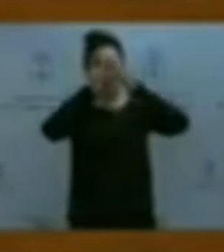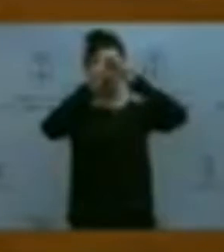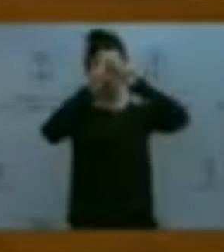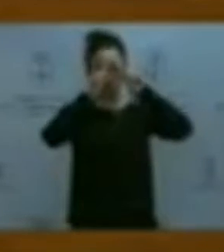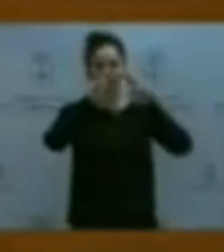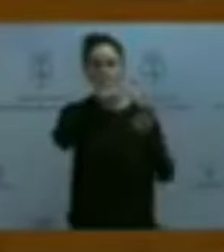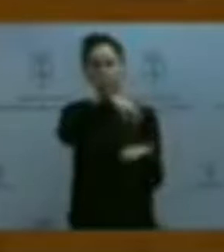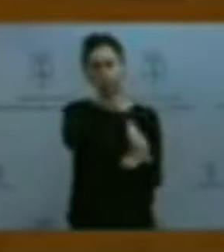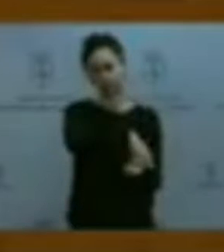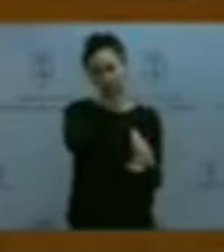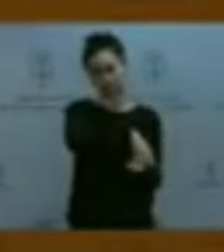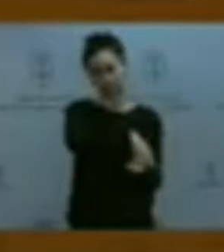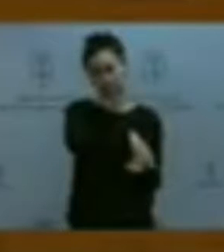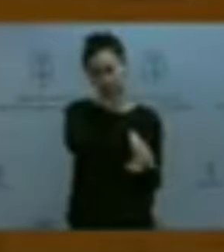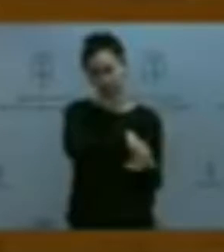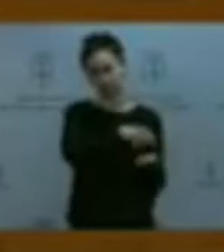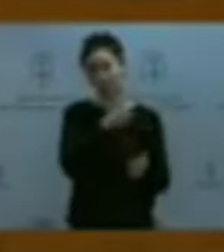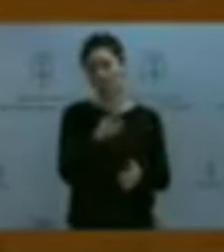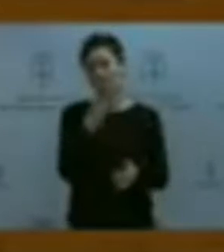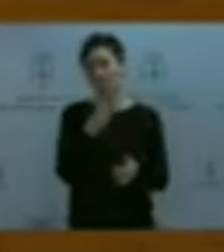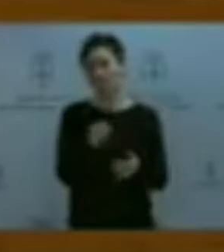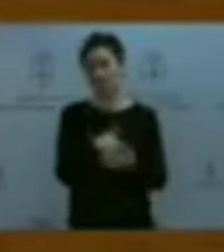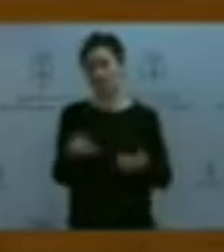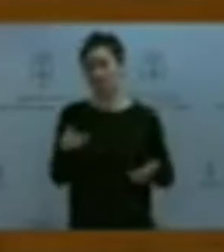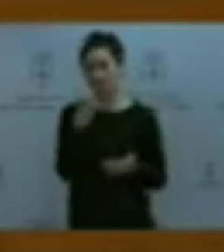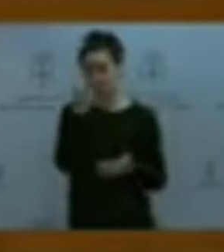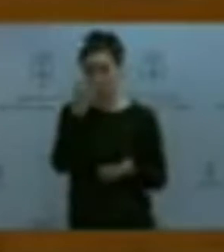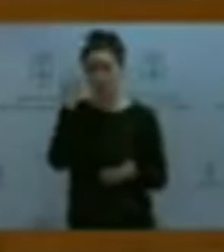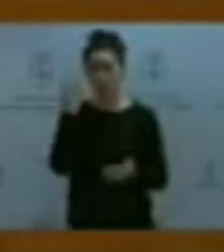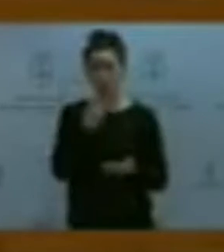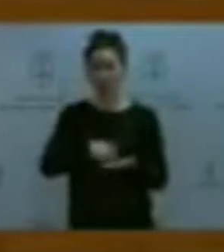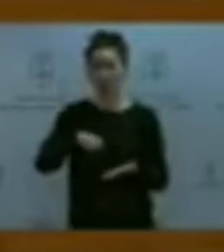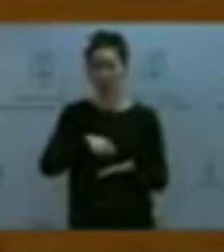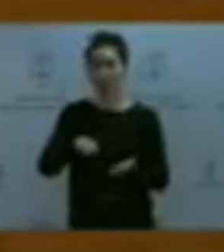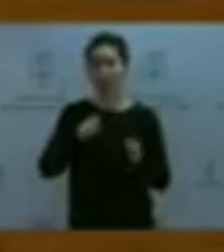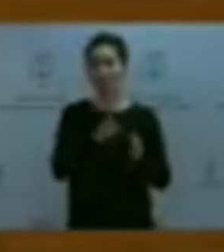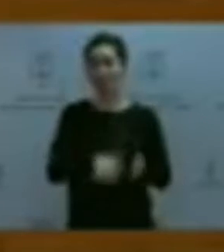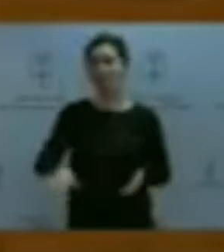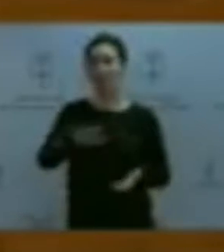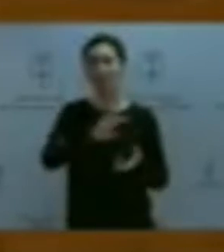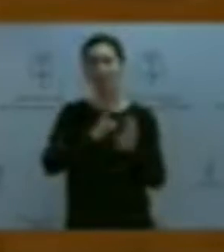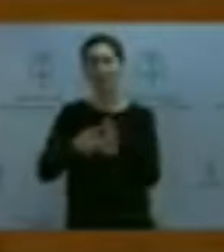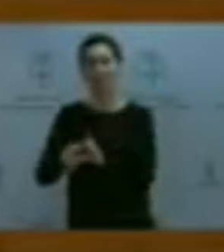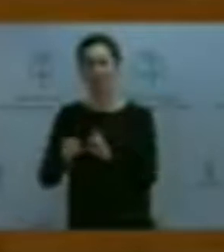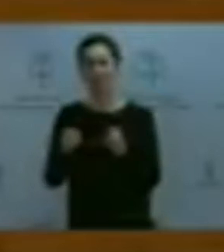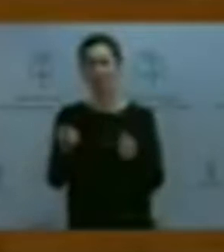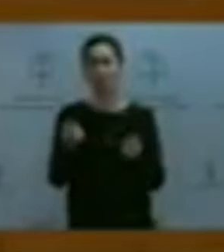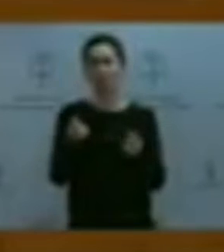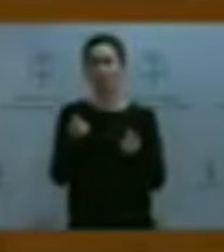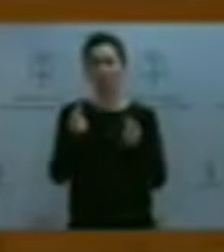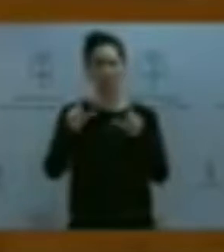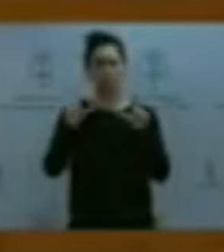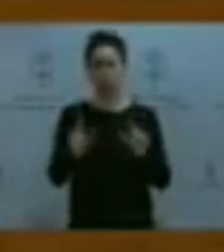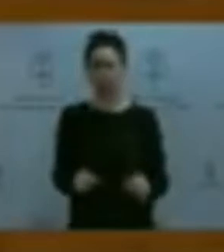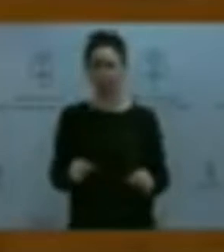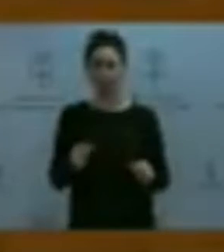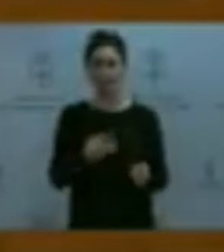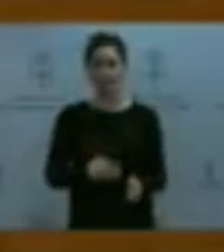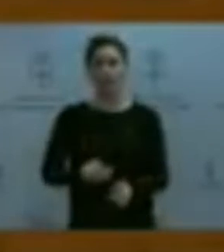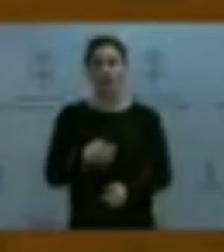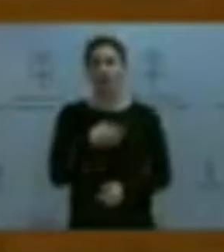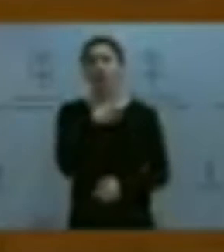en el centro de Asturias, el Cristo, abandonada, devaluada y, sobre todo, desesperada, concursos tripartitos